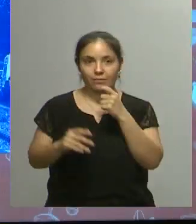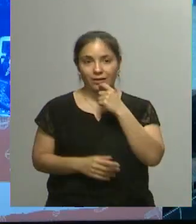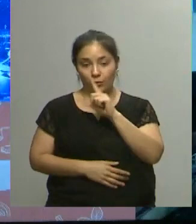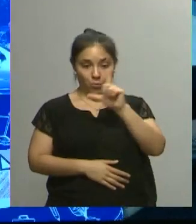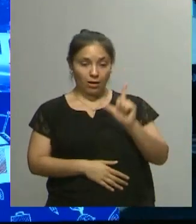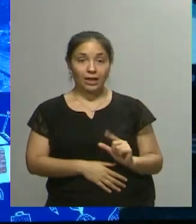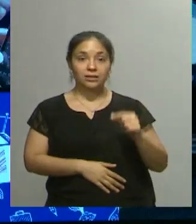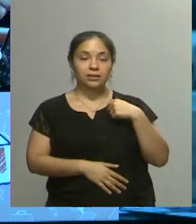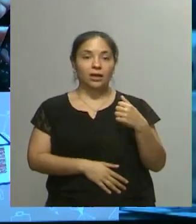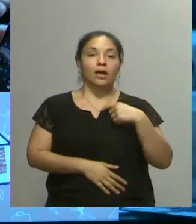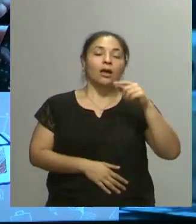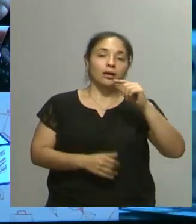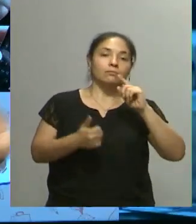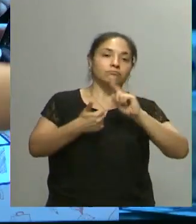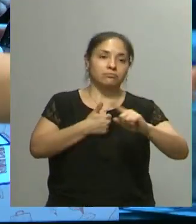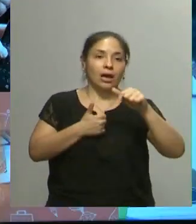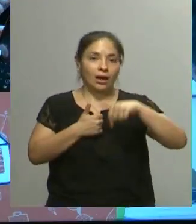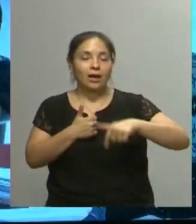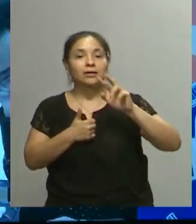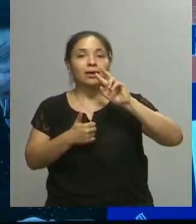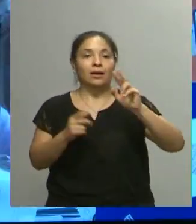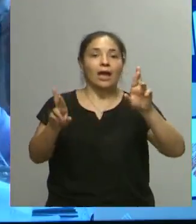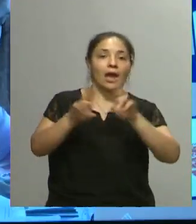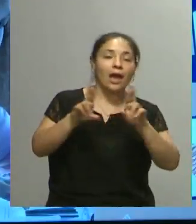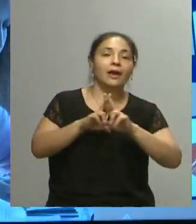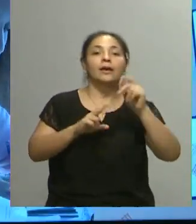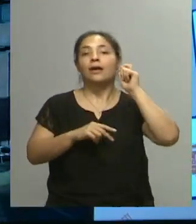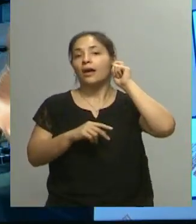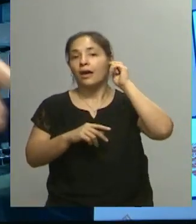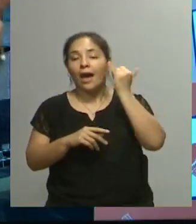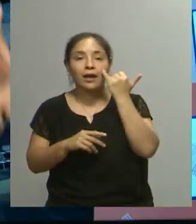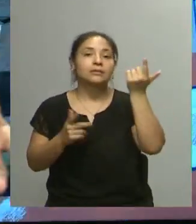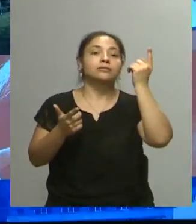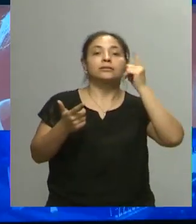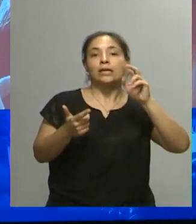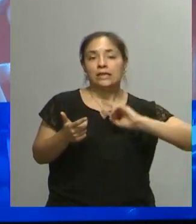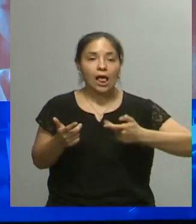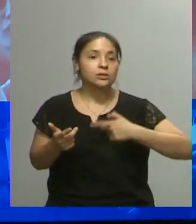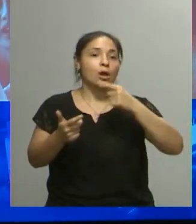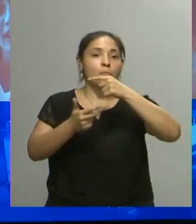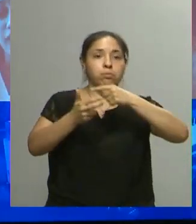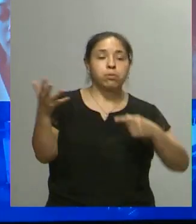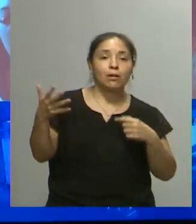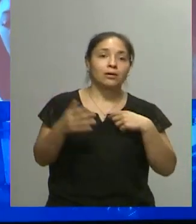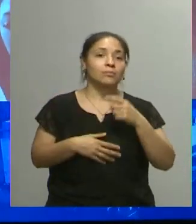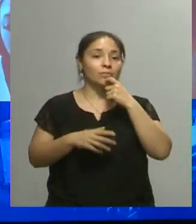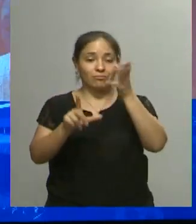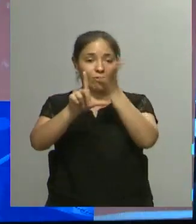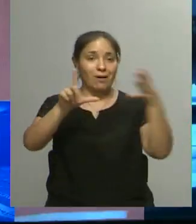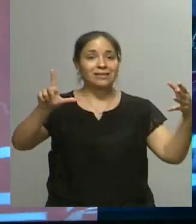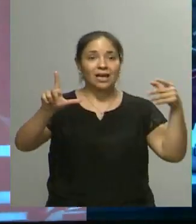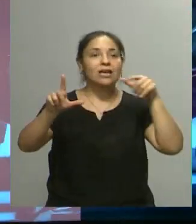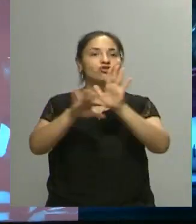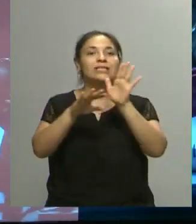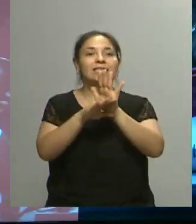nombramos lesbianas, gays, transexuales, bisexuales, y decimos la sigla LGBTIQ, como si fuera algo cotidiano, y lo que estamos haciendo en realidad